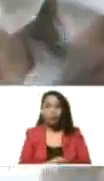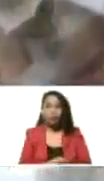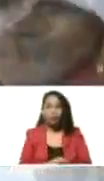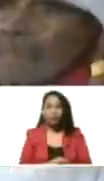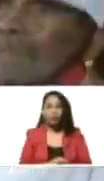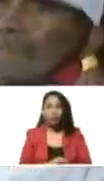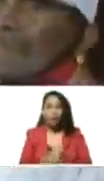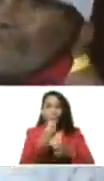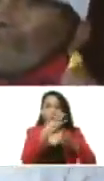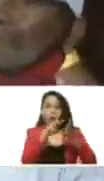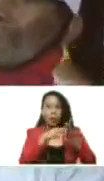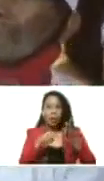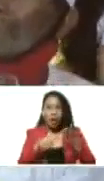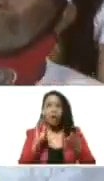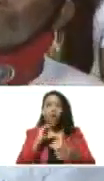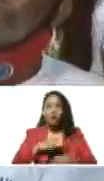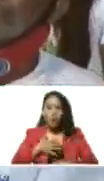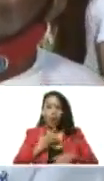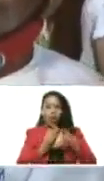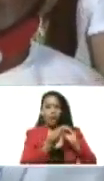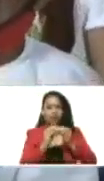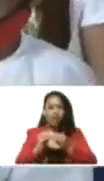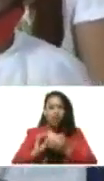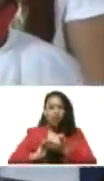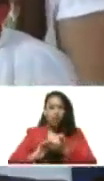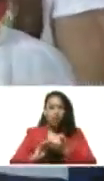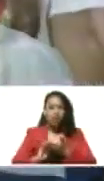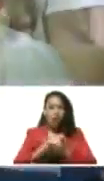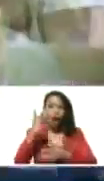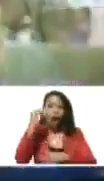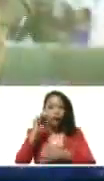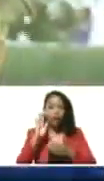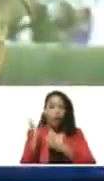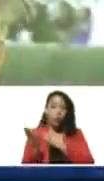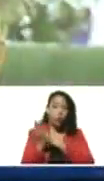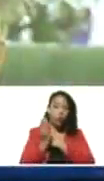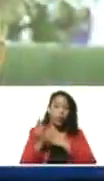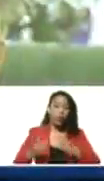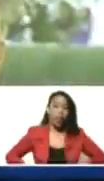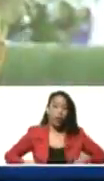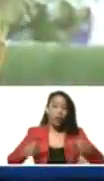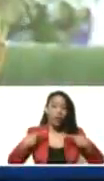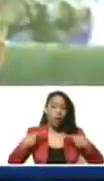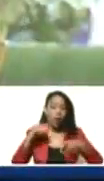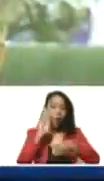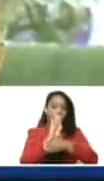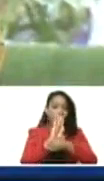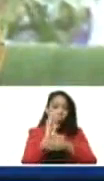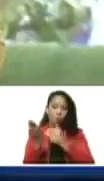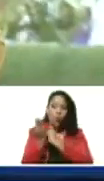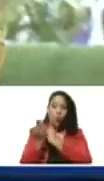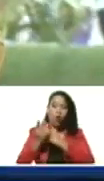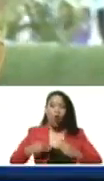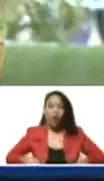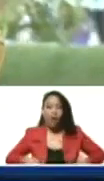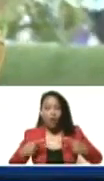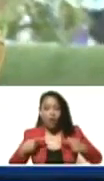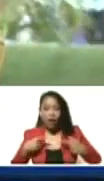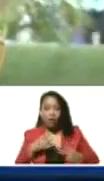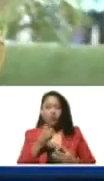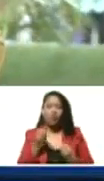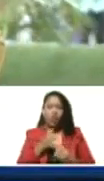Lo material se repone. Hay que cuidar la vida. Cuidar la vida. Qué